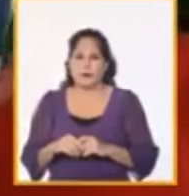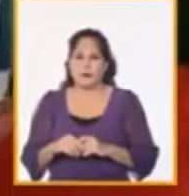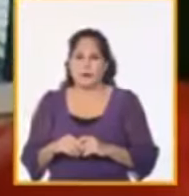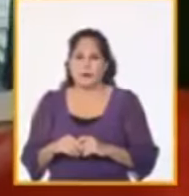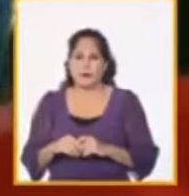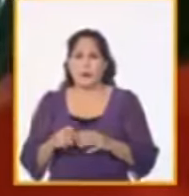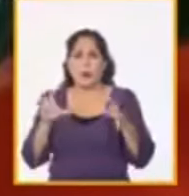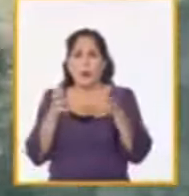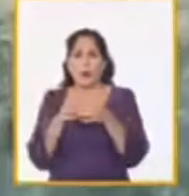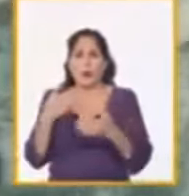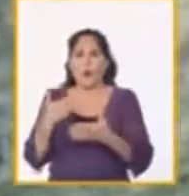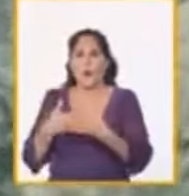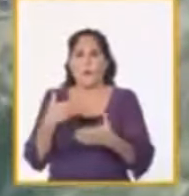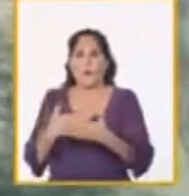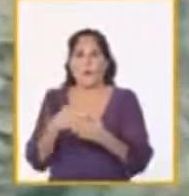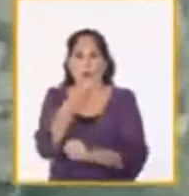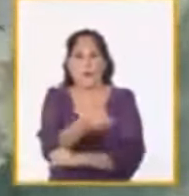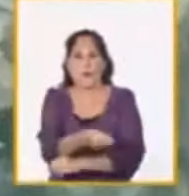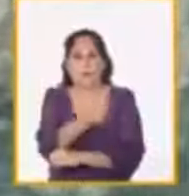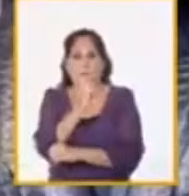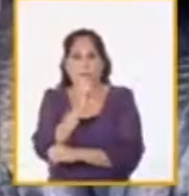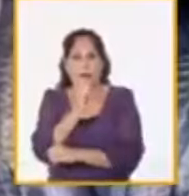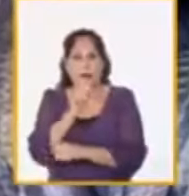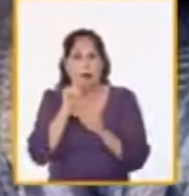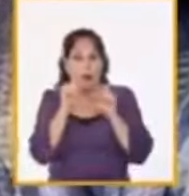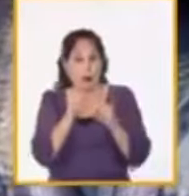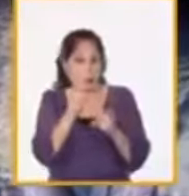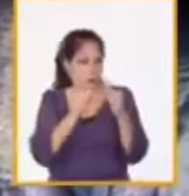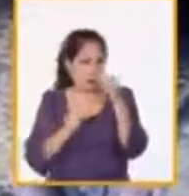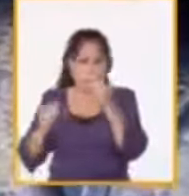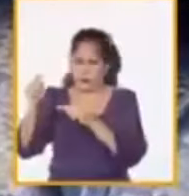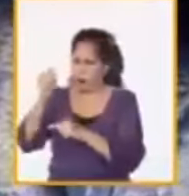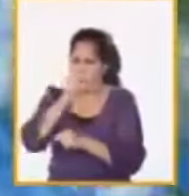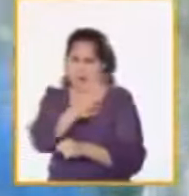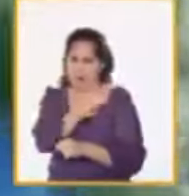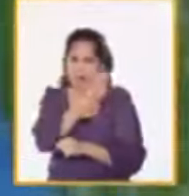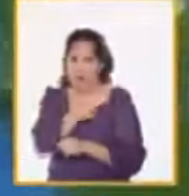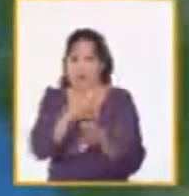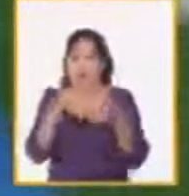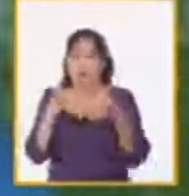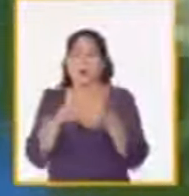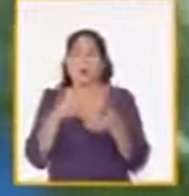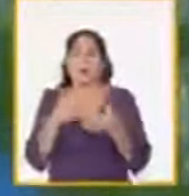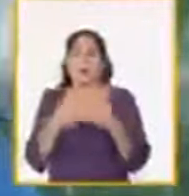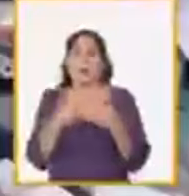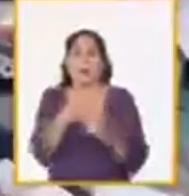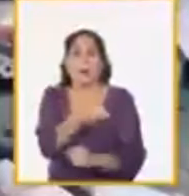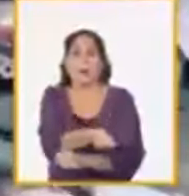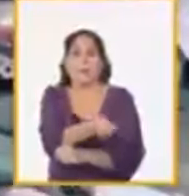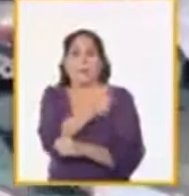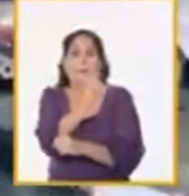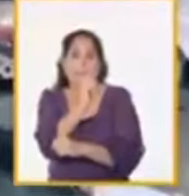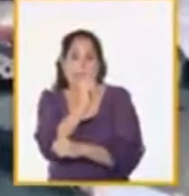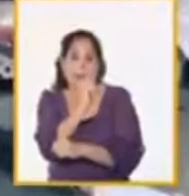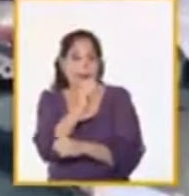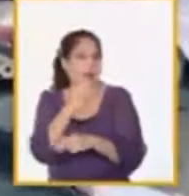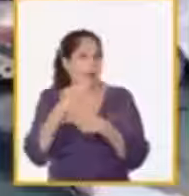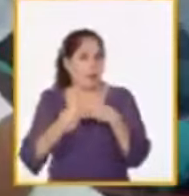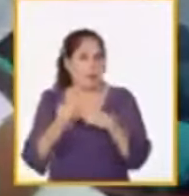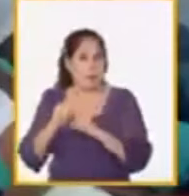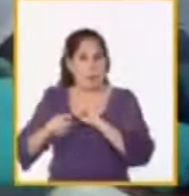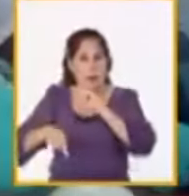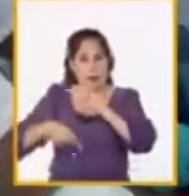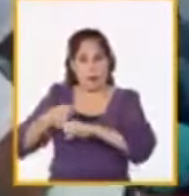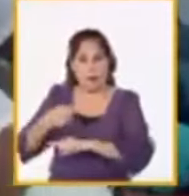Grupo Empresarial de la Pesca. Los principales directivos del Grupo Empresarial de la Pesca comparecerán